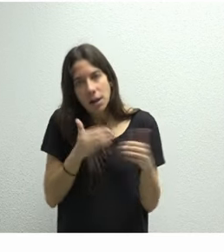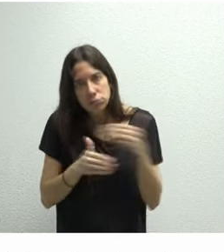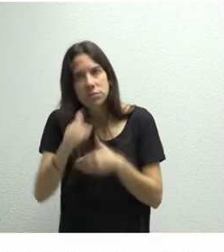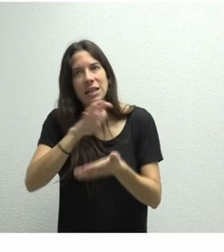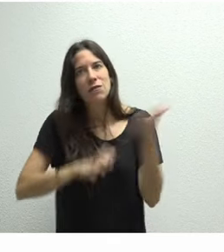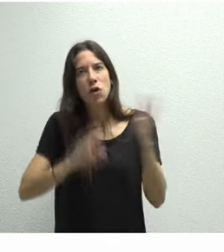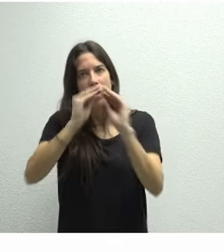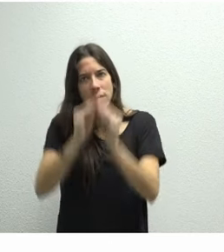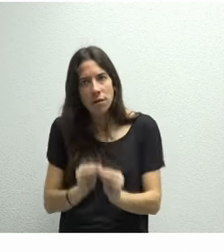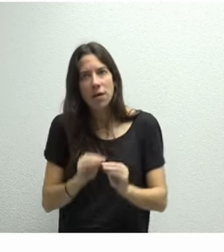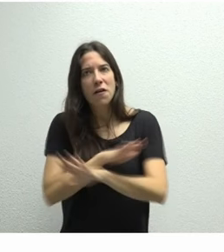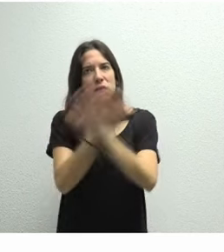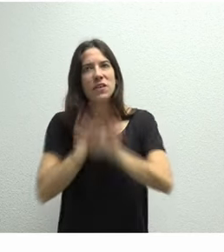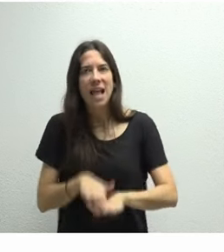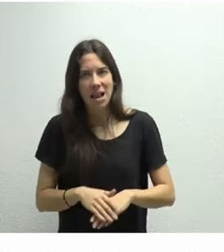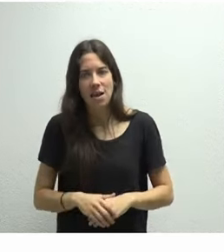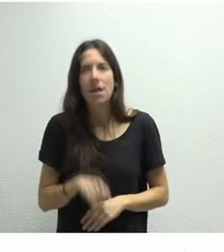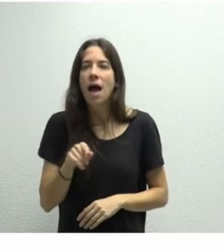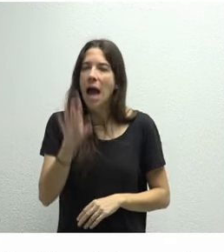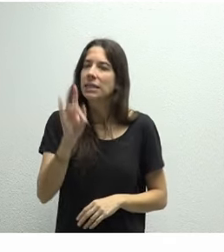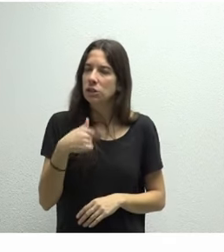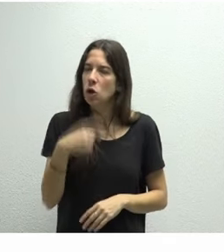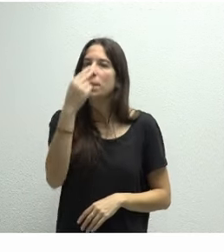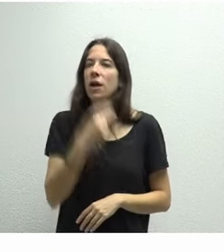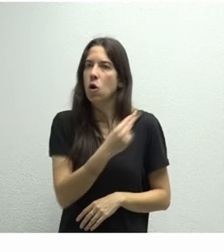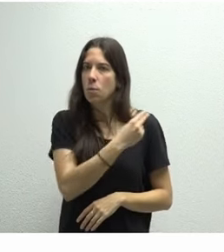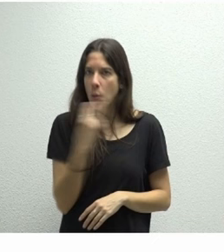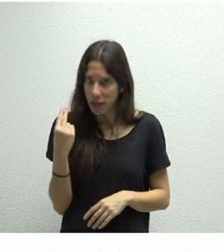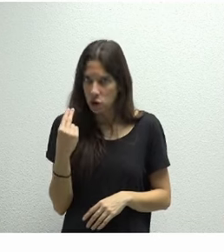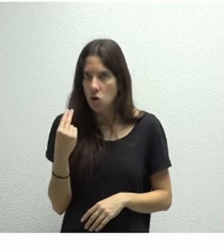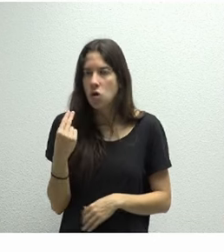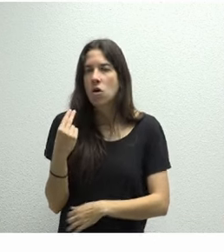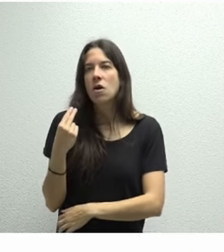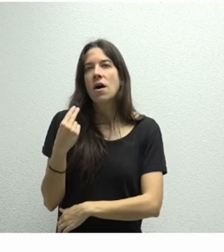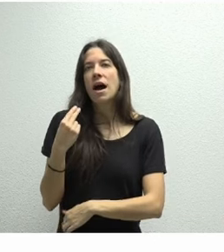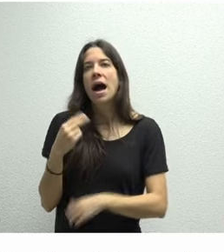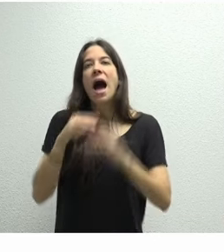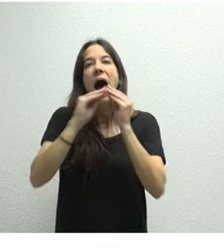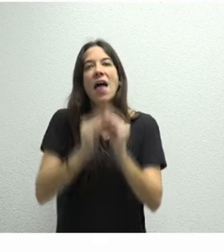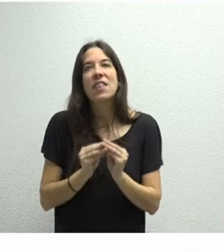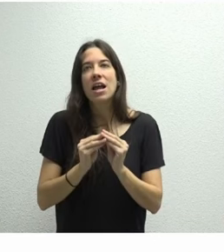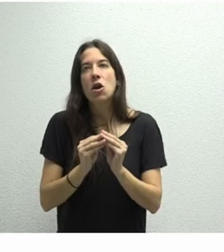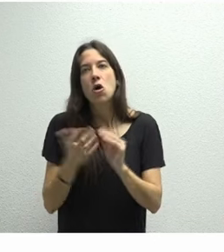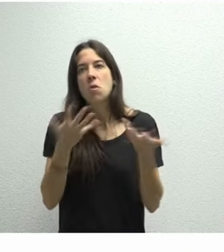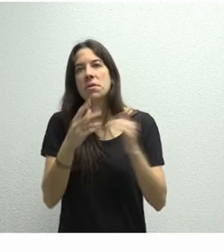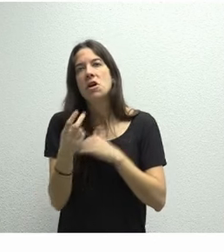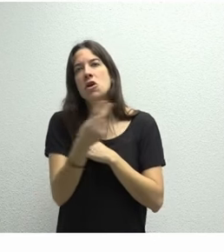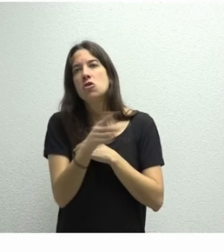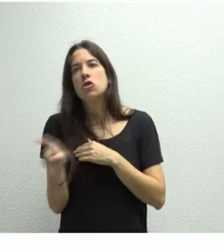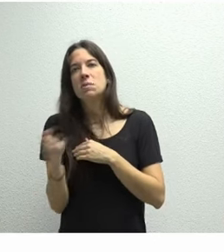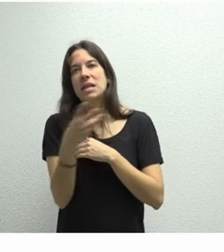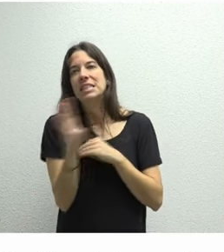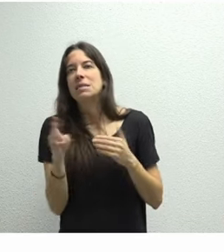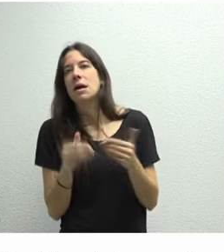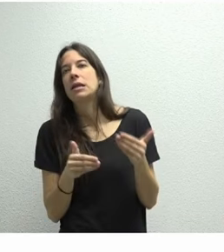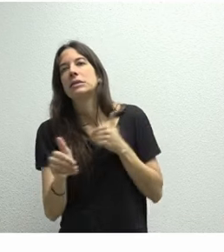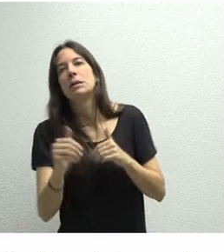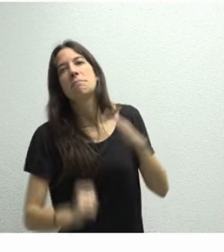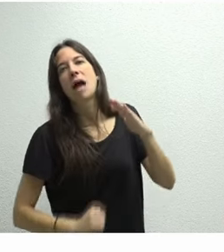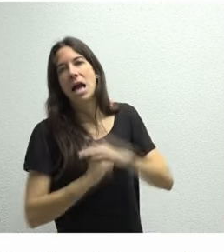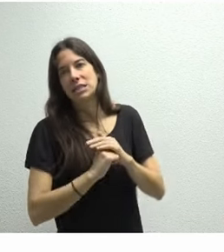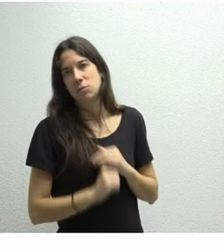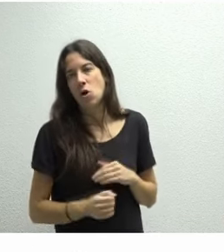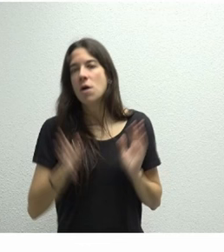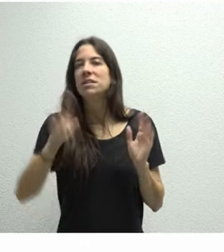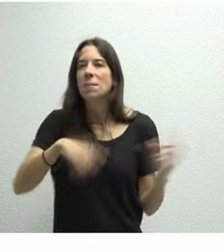informe documento final que me comprometo a tenerlo eh en dos tres semanas máximo era necesario poderos